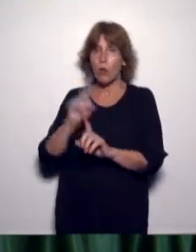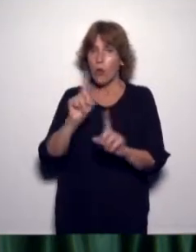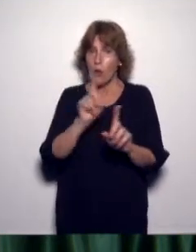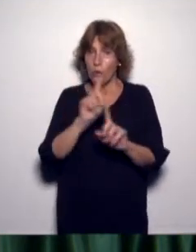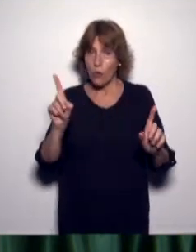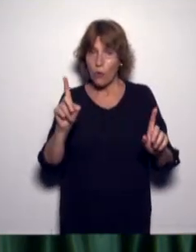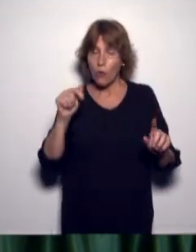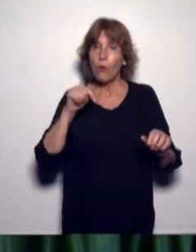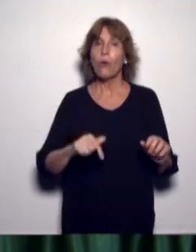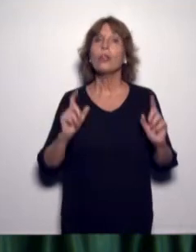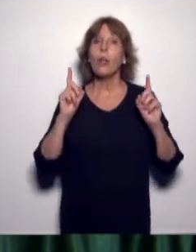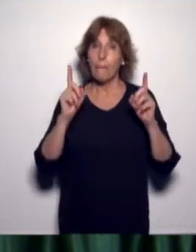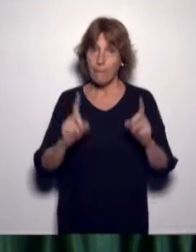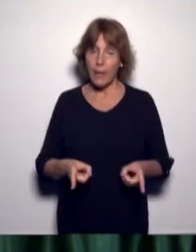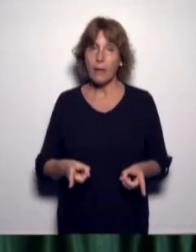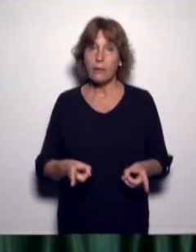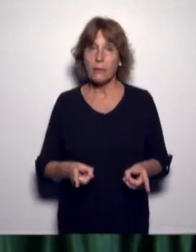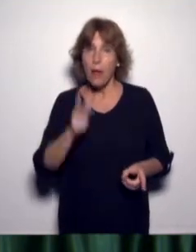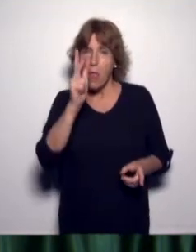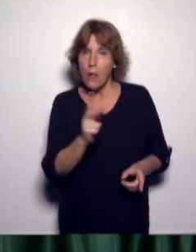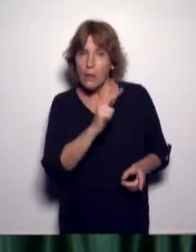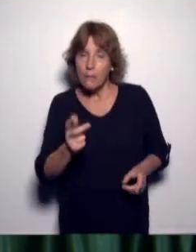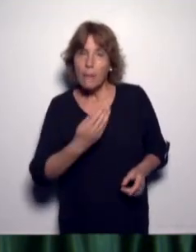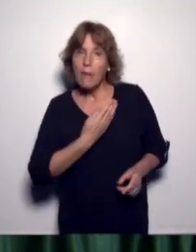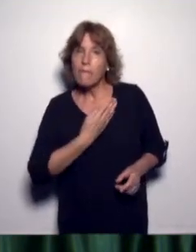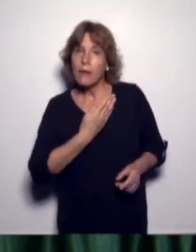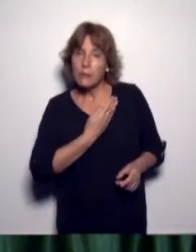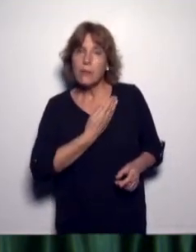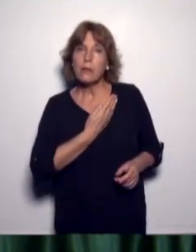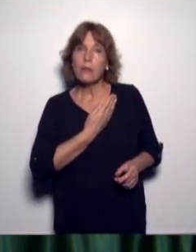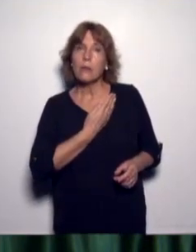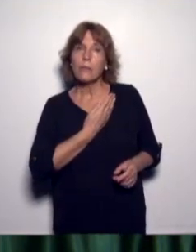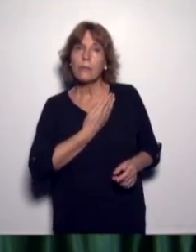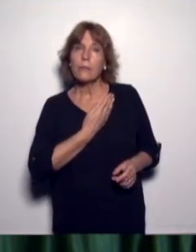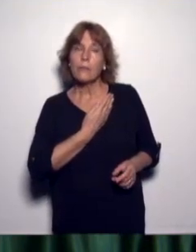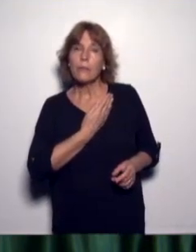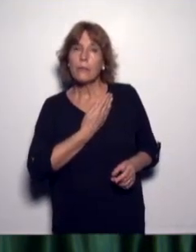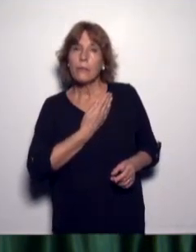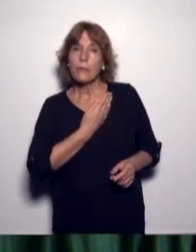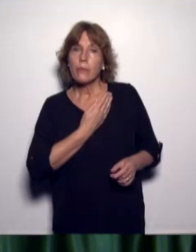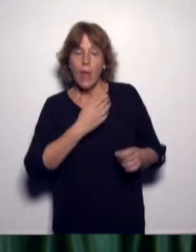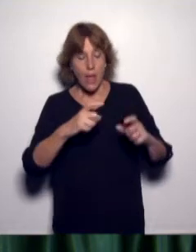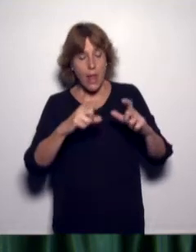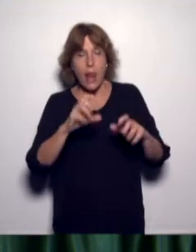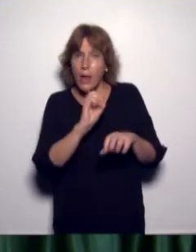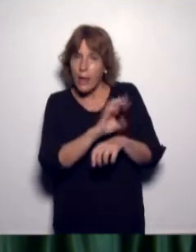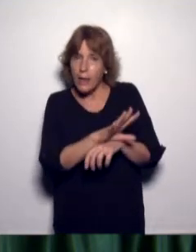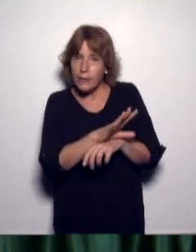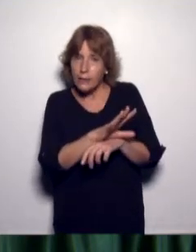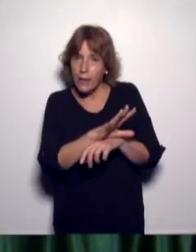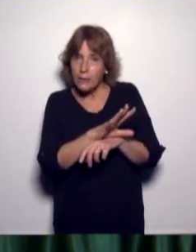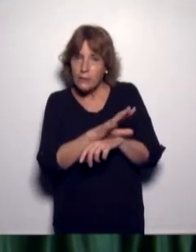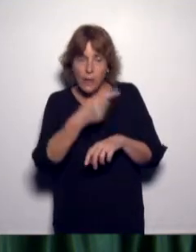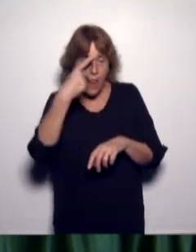hoy, precisamente, el Papa Francisco, en la última carta encíclica,